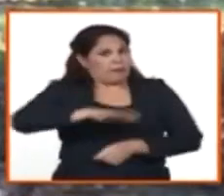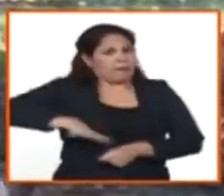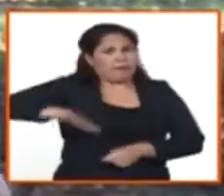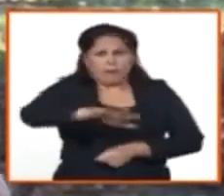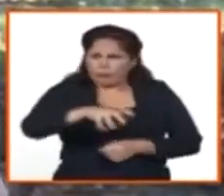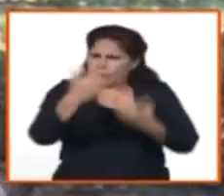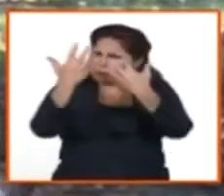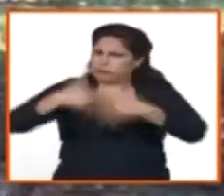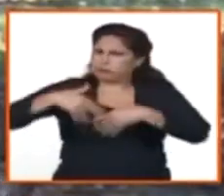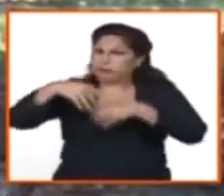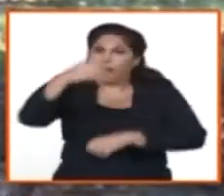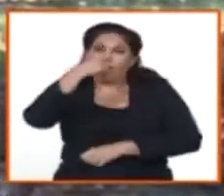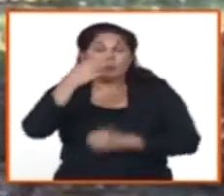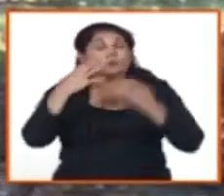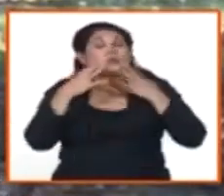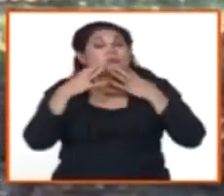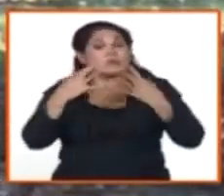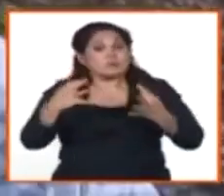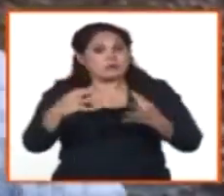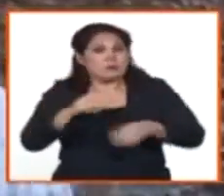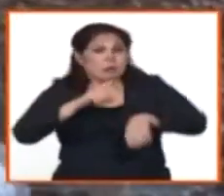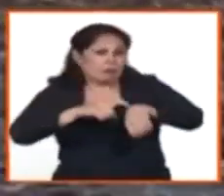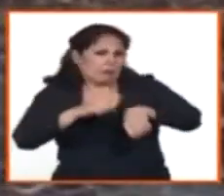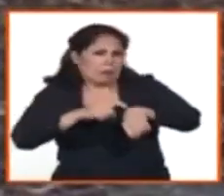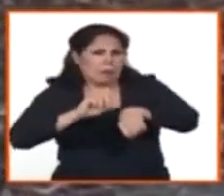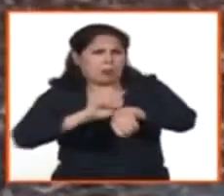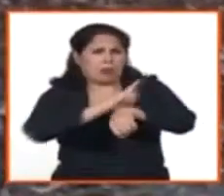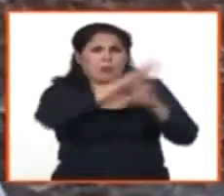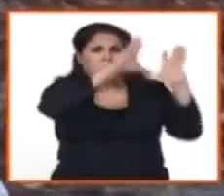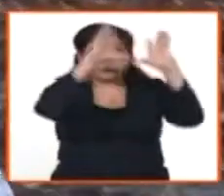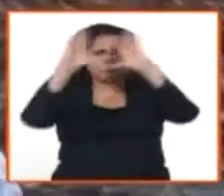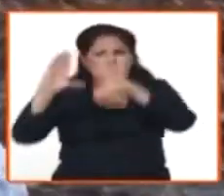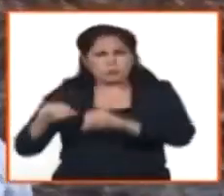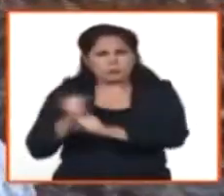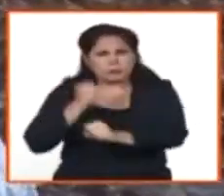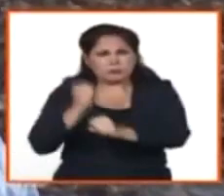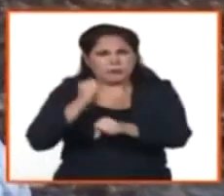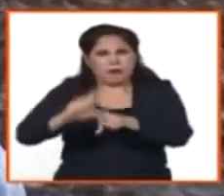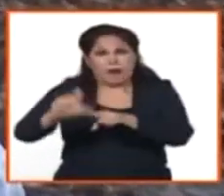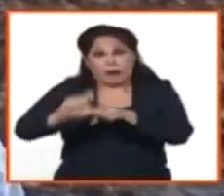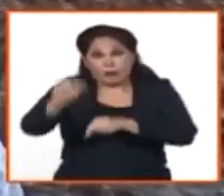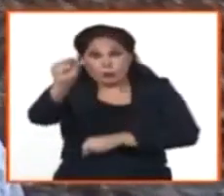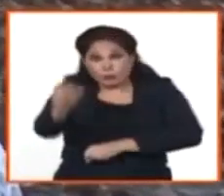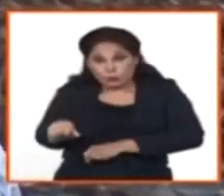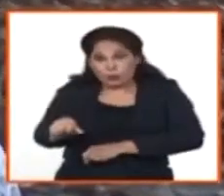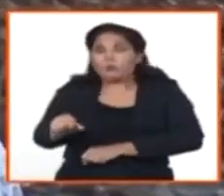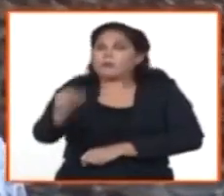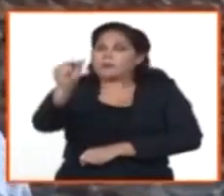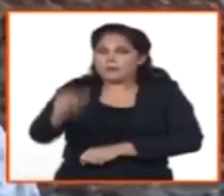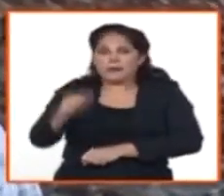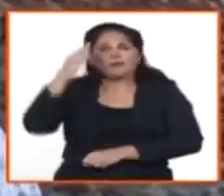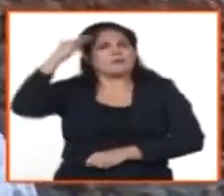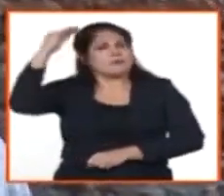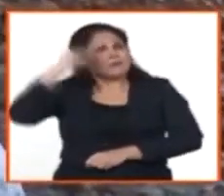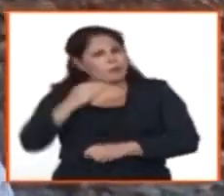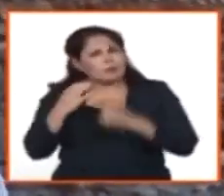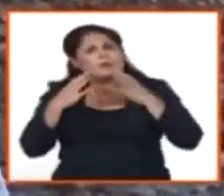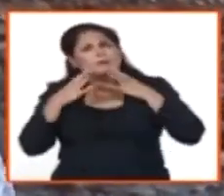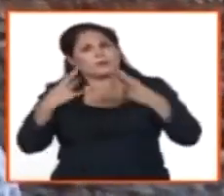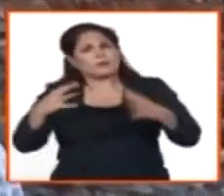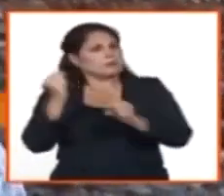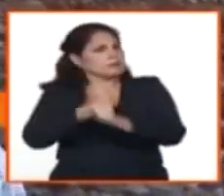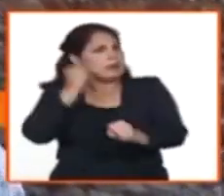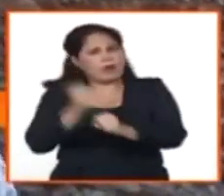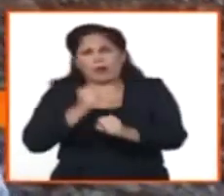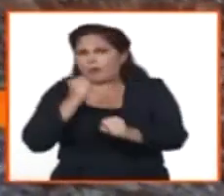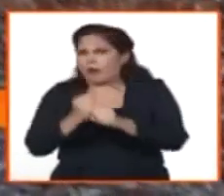producción y no tenemos hora para trabajar. La agricultura es del momento, la estrategia y de trabajo.